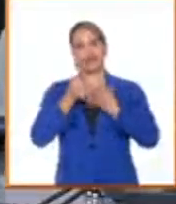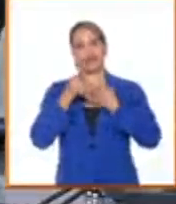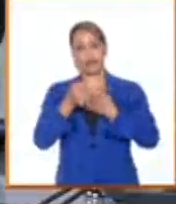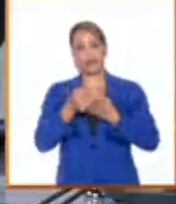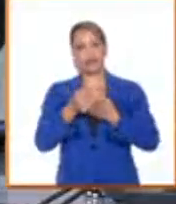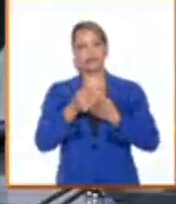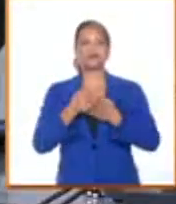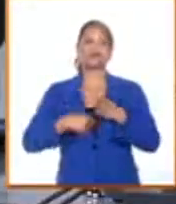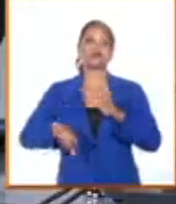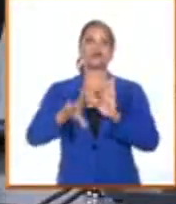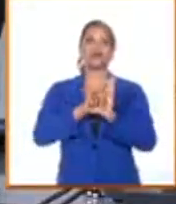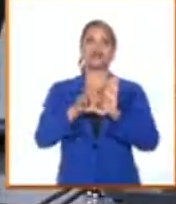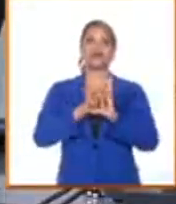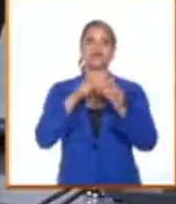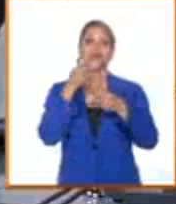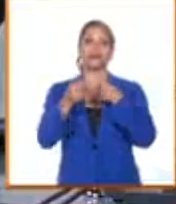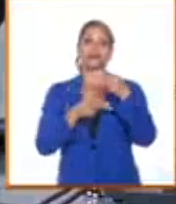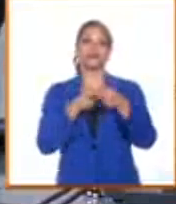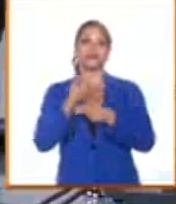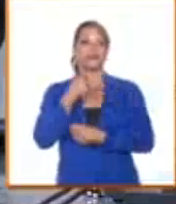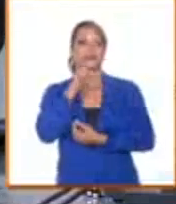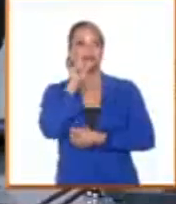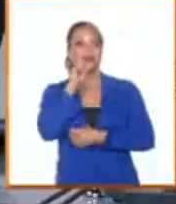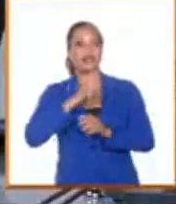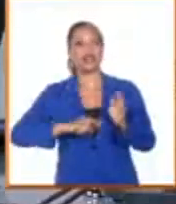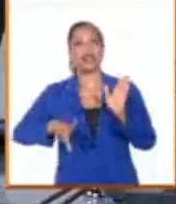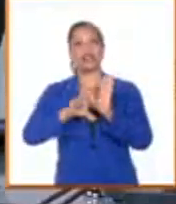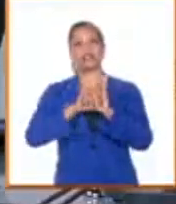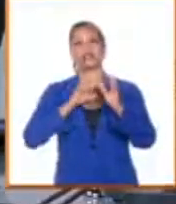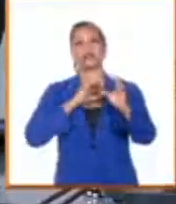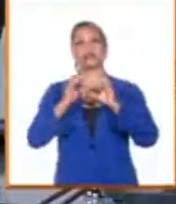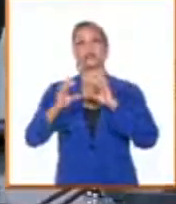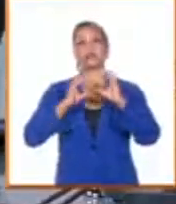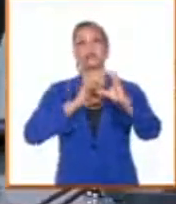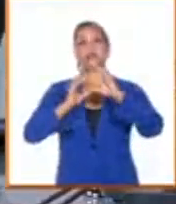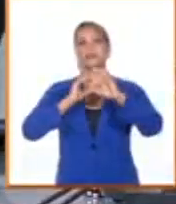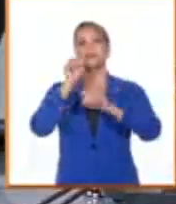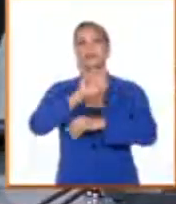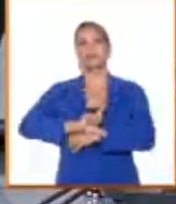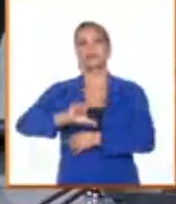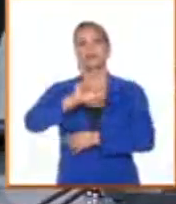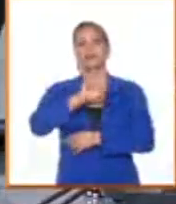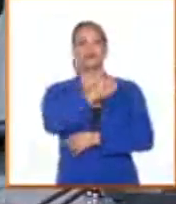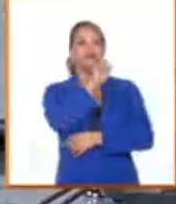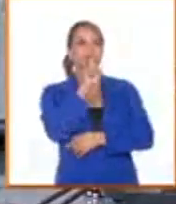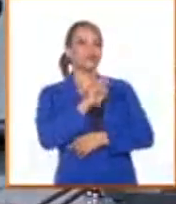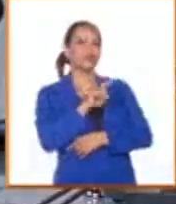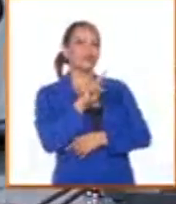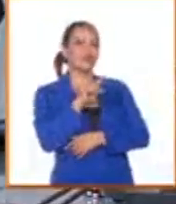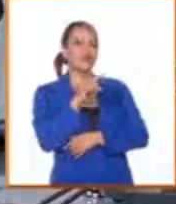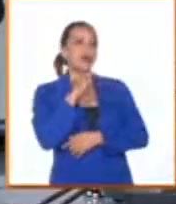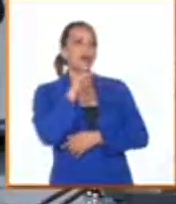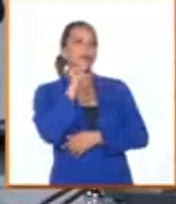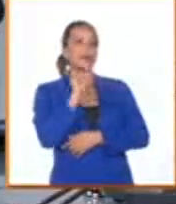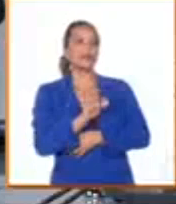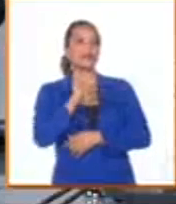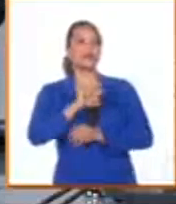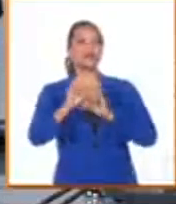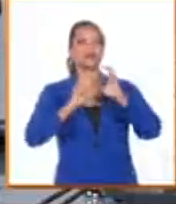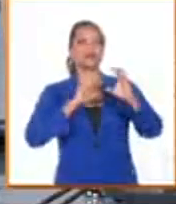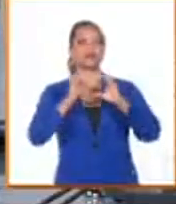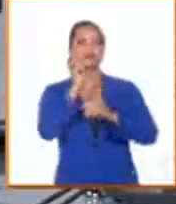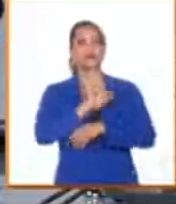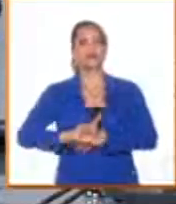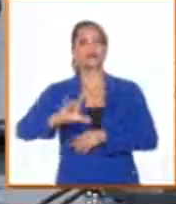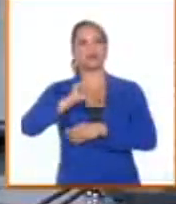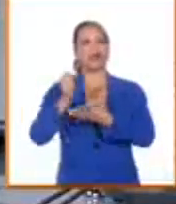se hicieron para llegar finalmente a la ley de comunicación social. Fabián, Para los comunicadores sociales que han sido